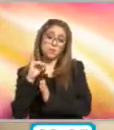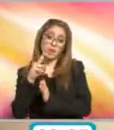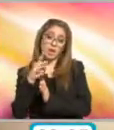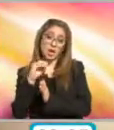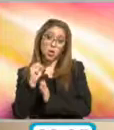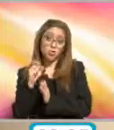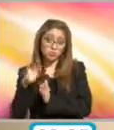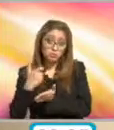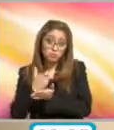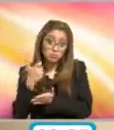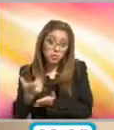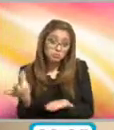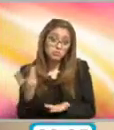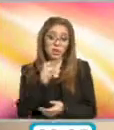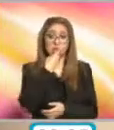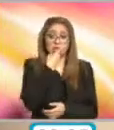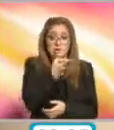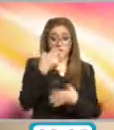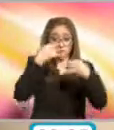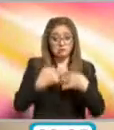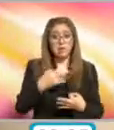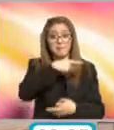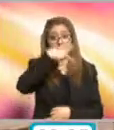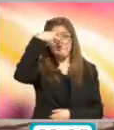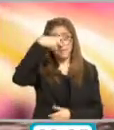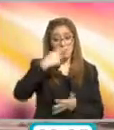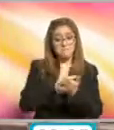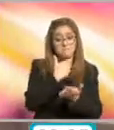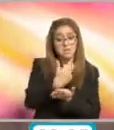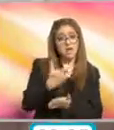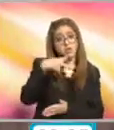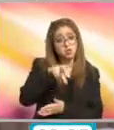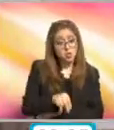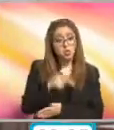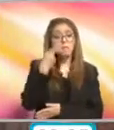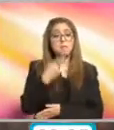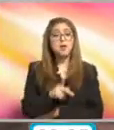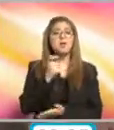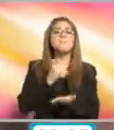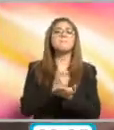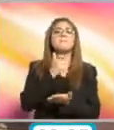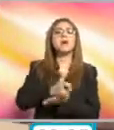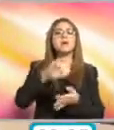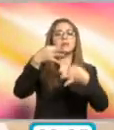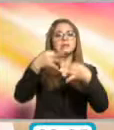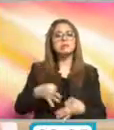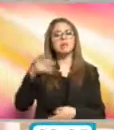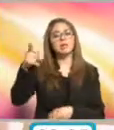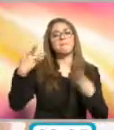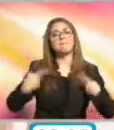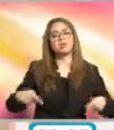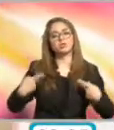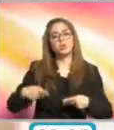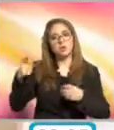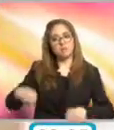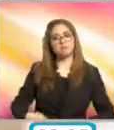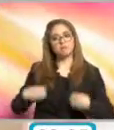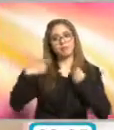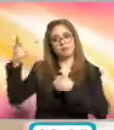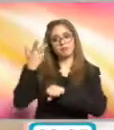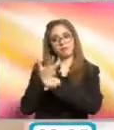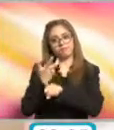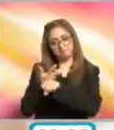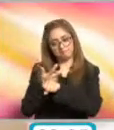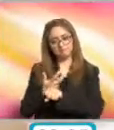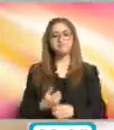pagar México, que esa es una realidad, y que lo van a terminar pagando los estadounidenses. Claro, en caso de que se construya.